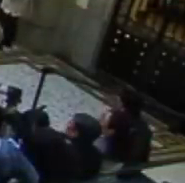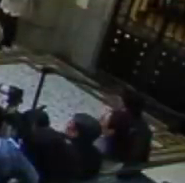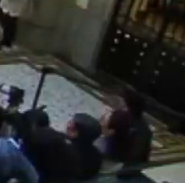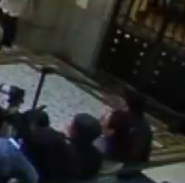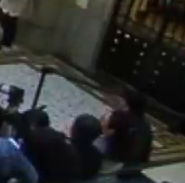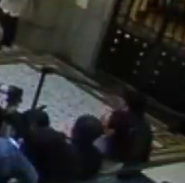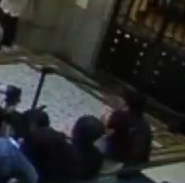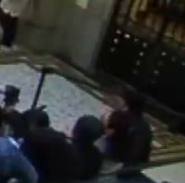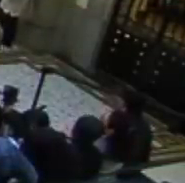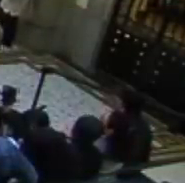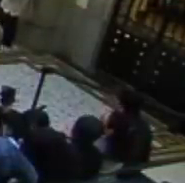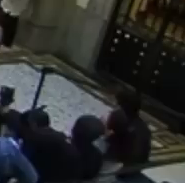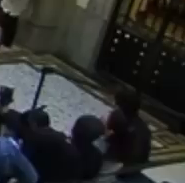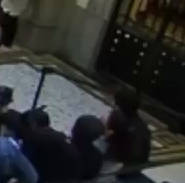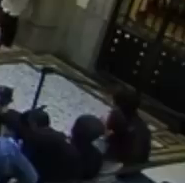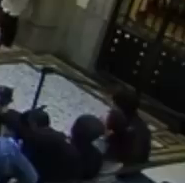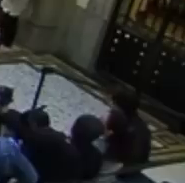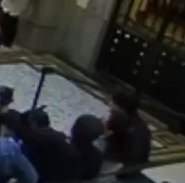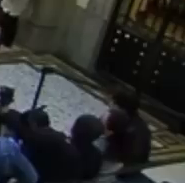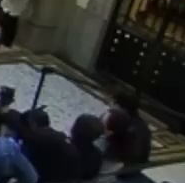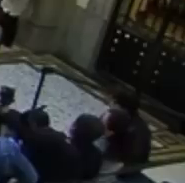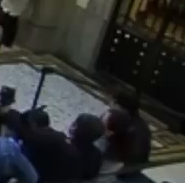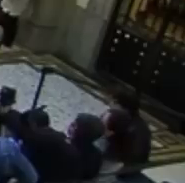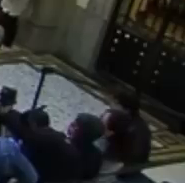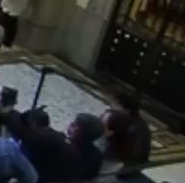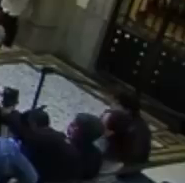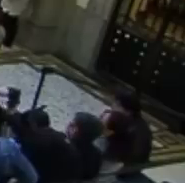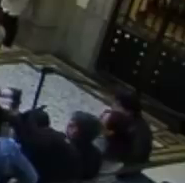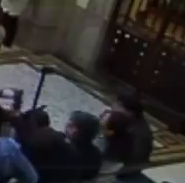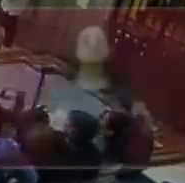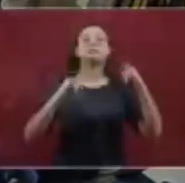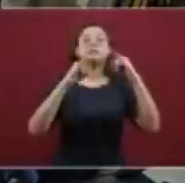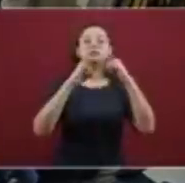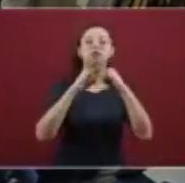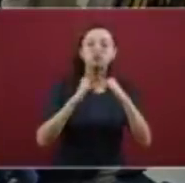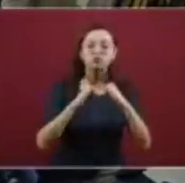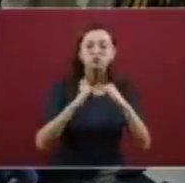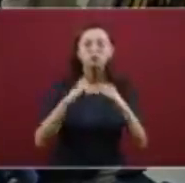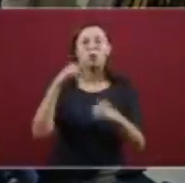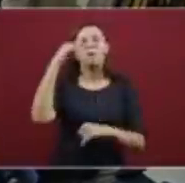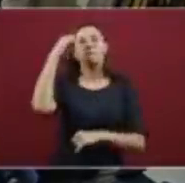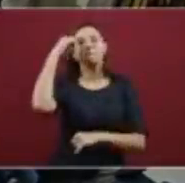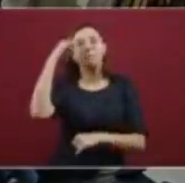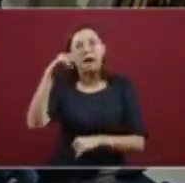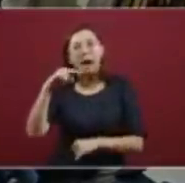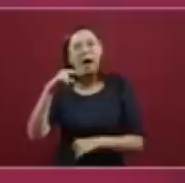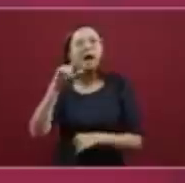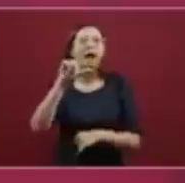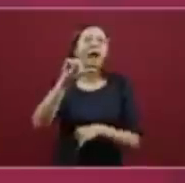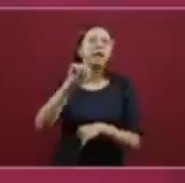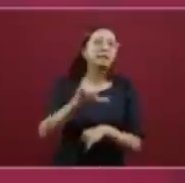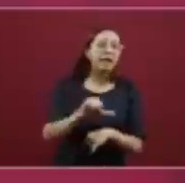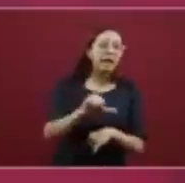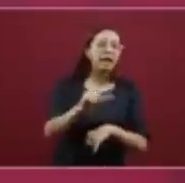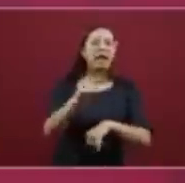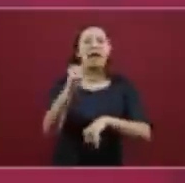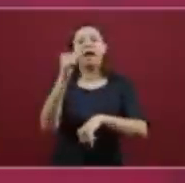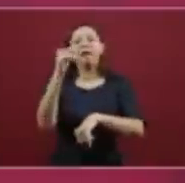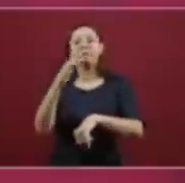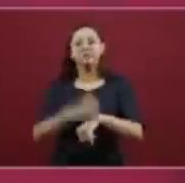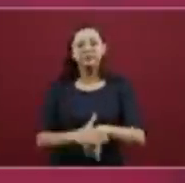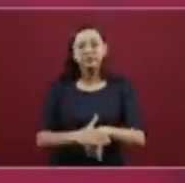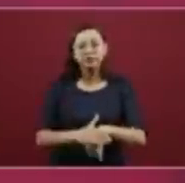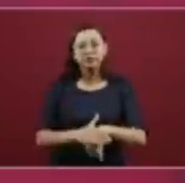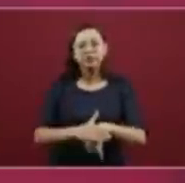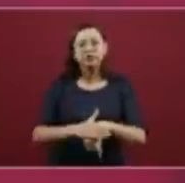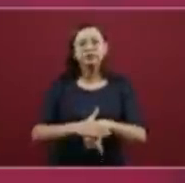para la Administración de Bienes